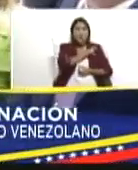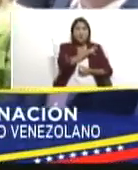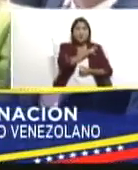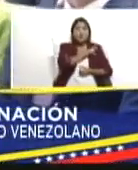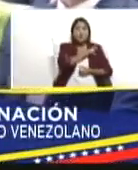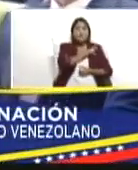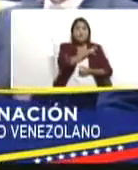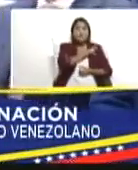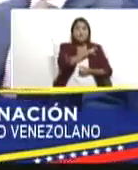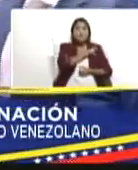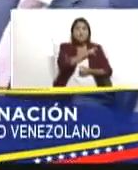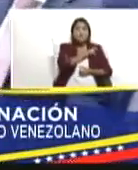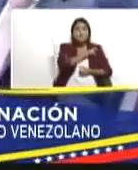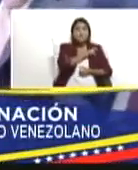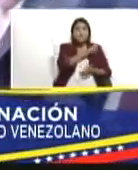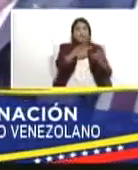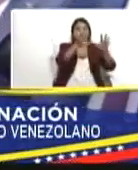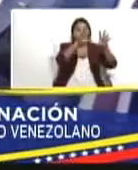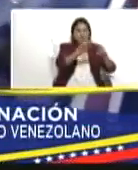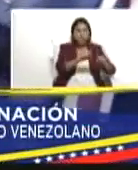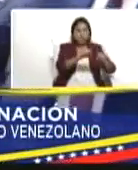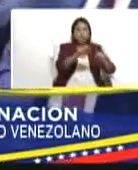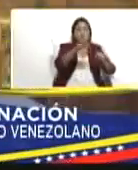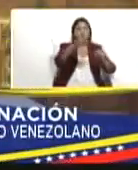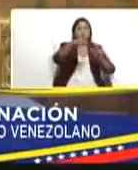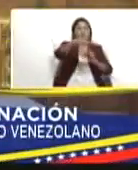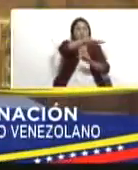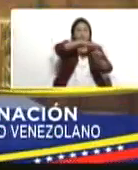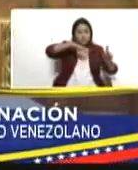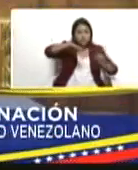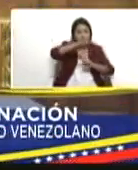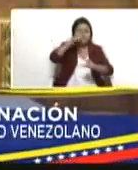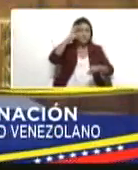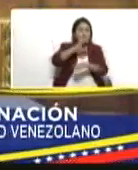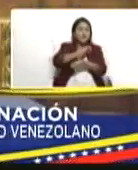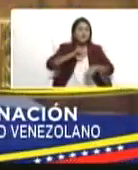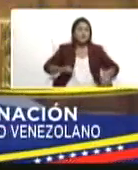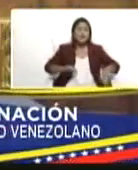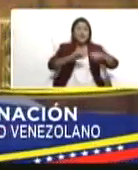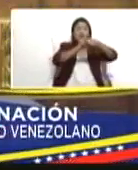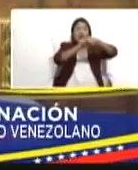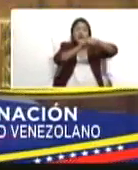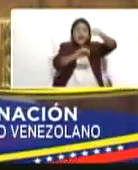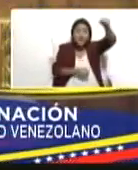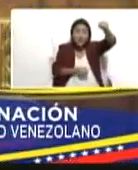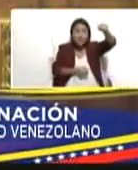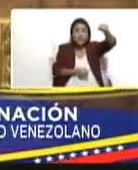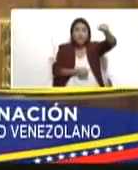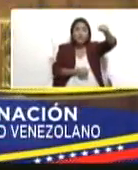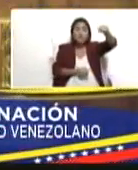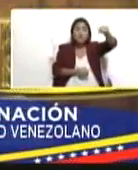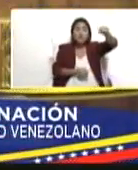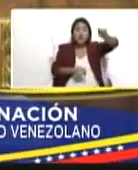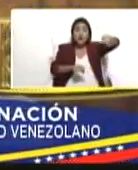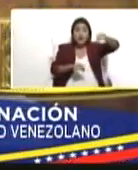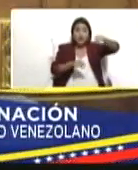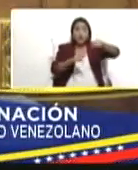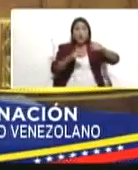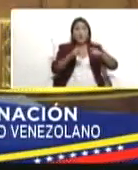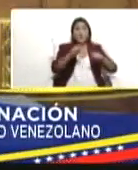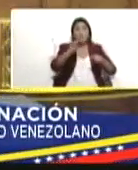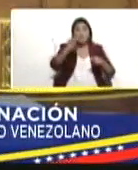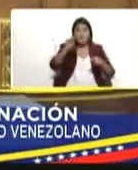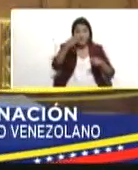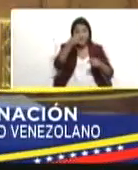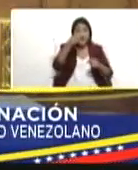con un asalto una unidad militar en San Cristóbal el primero de enero que tenía como primera misión asesinar al